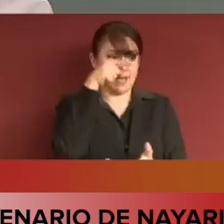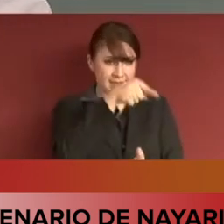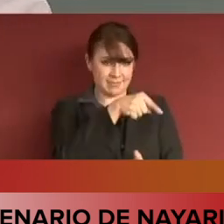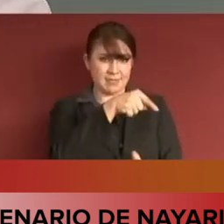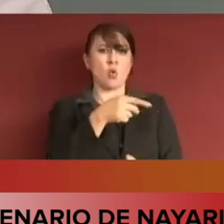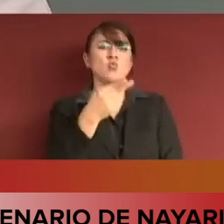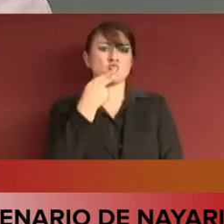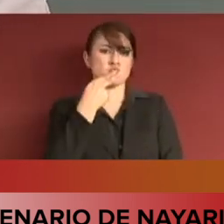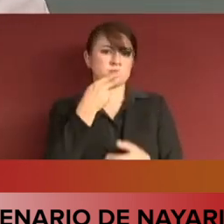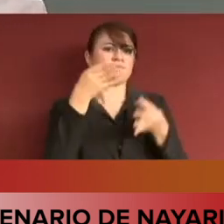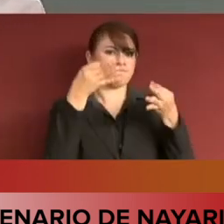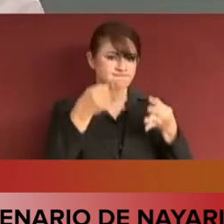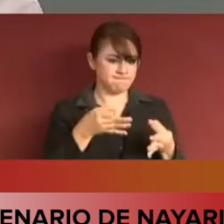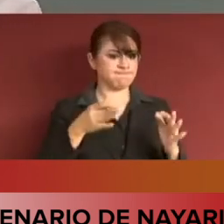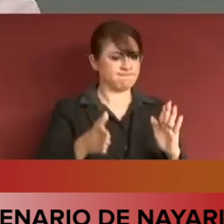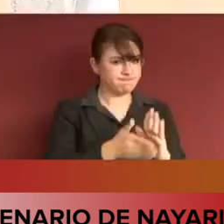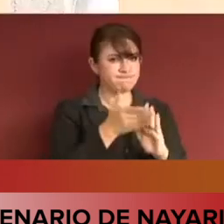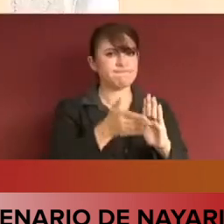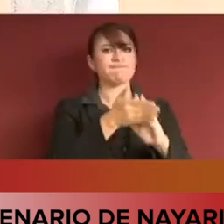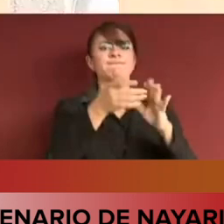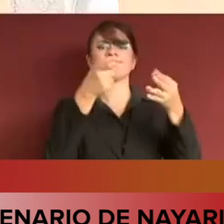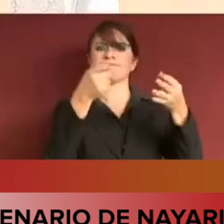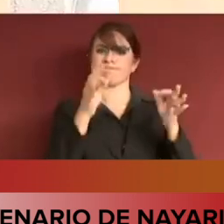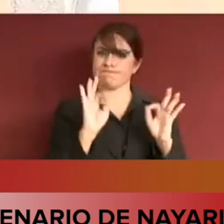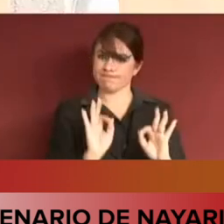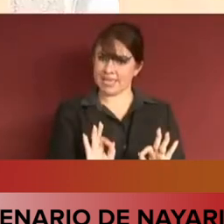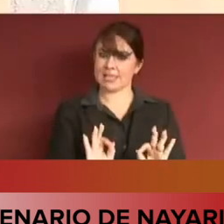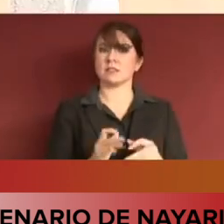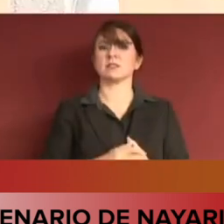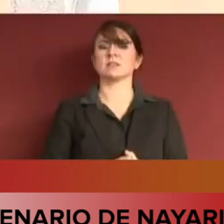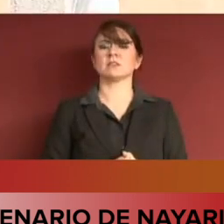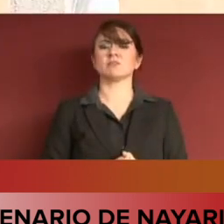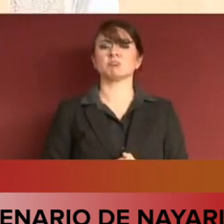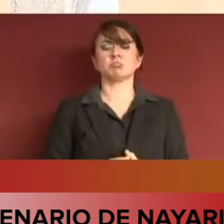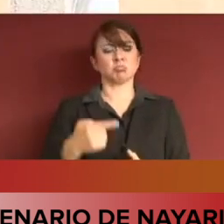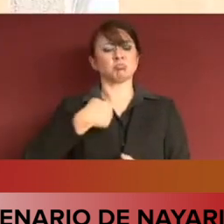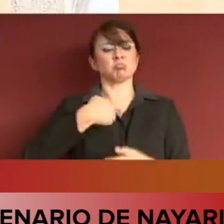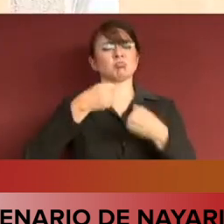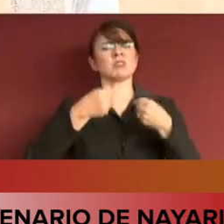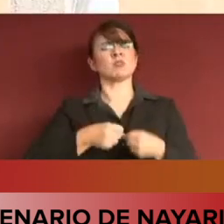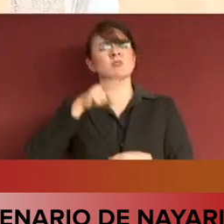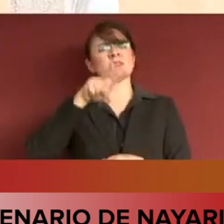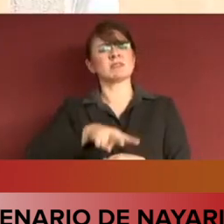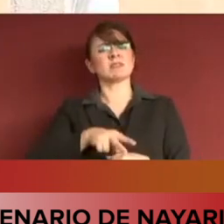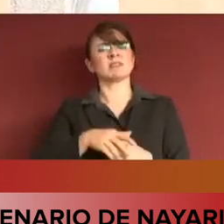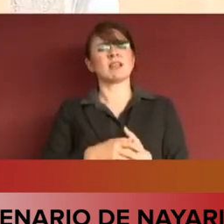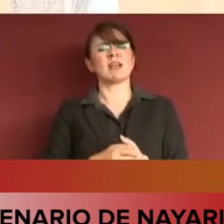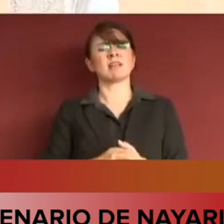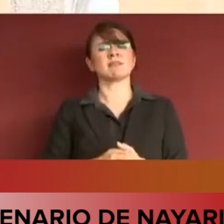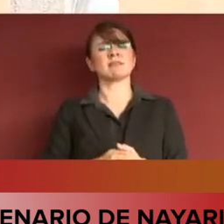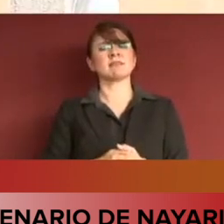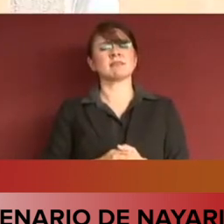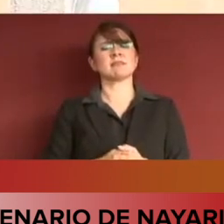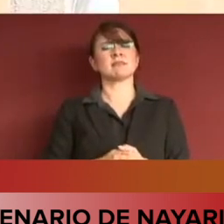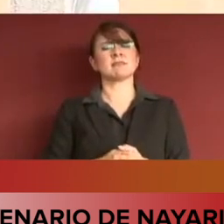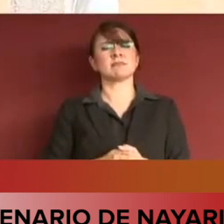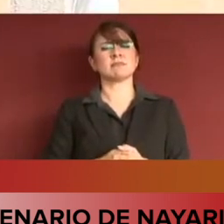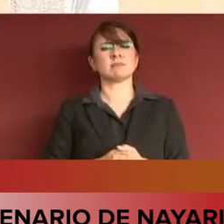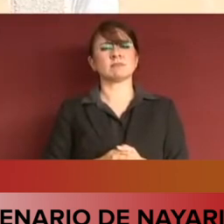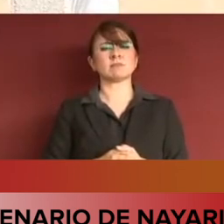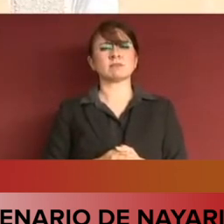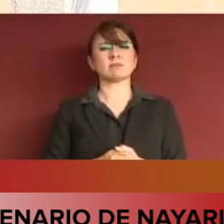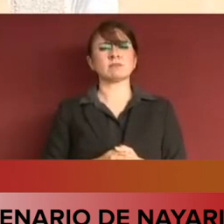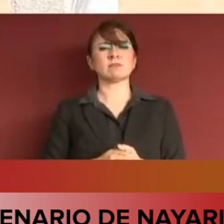aplicando, está rindiendo el presupuesto. Y estoy seguro que en